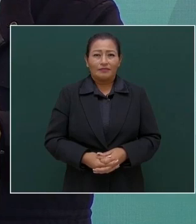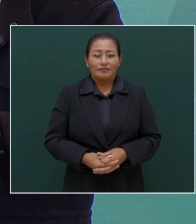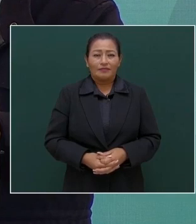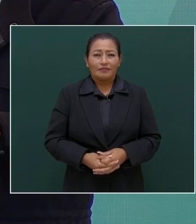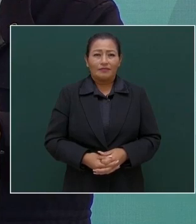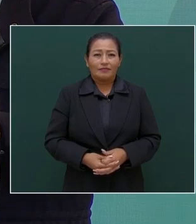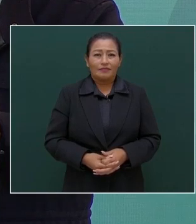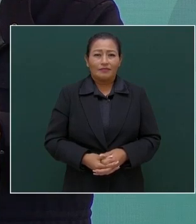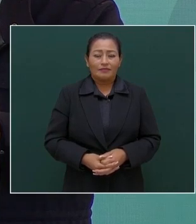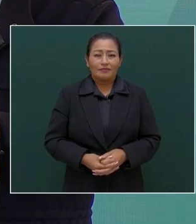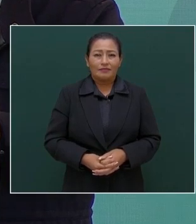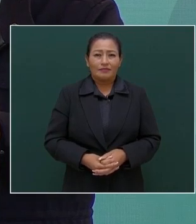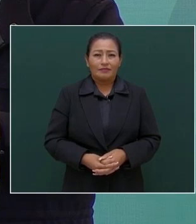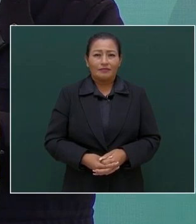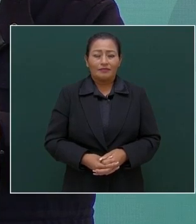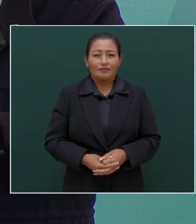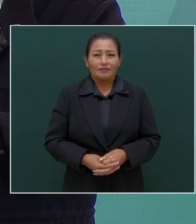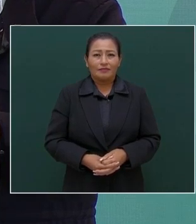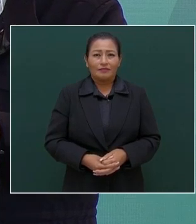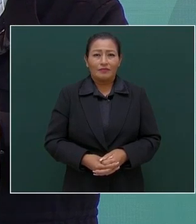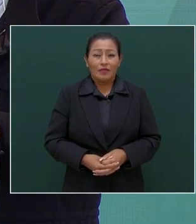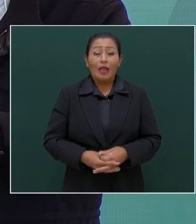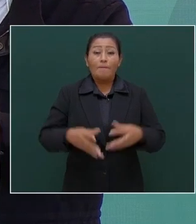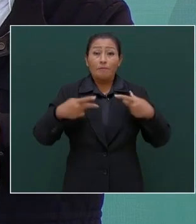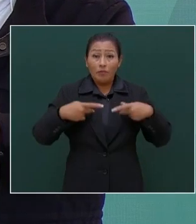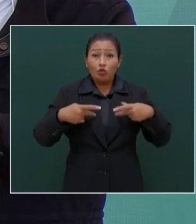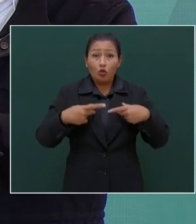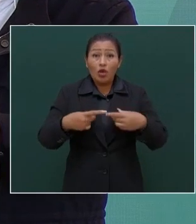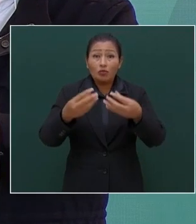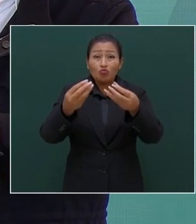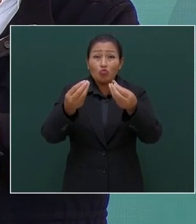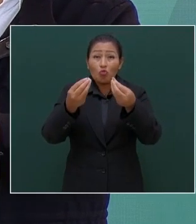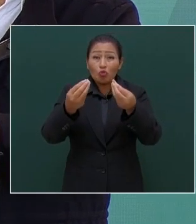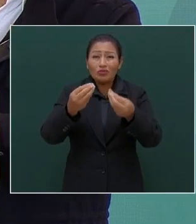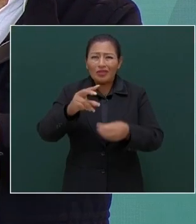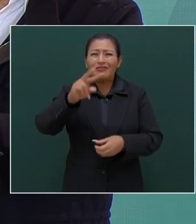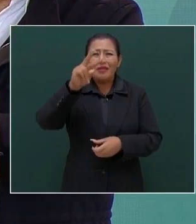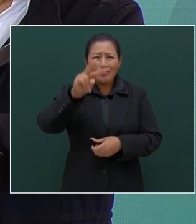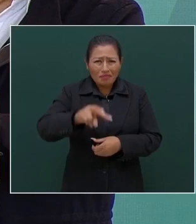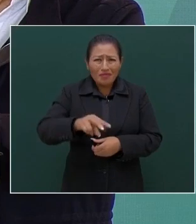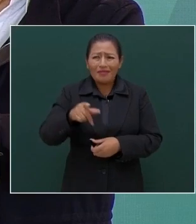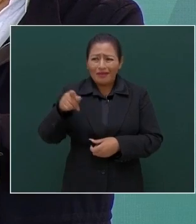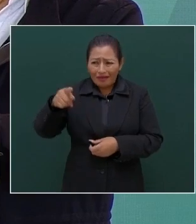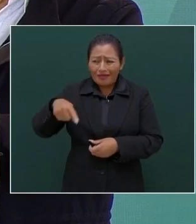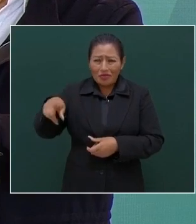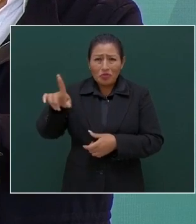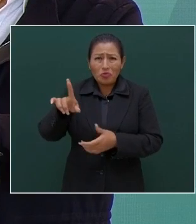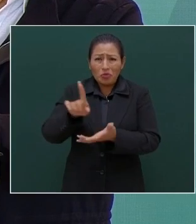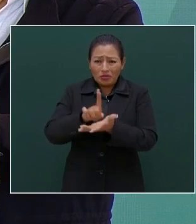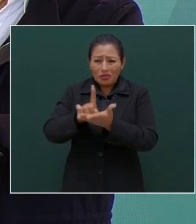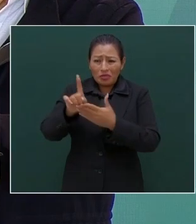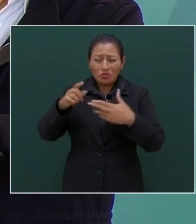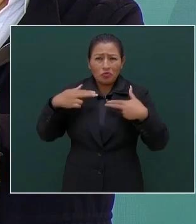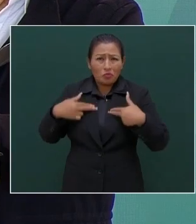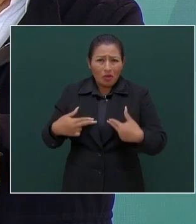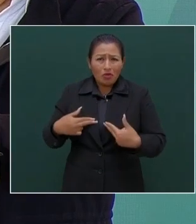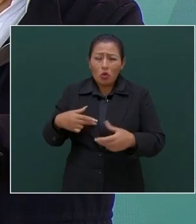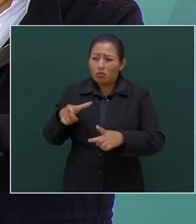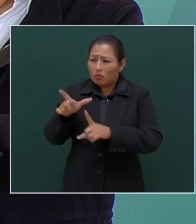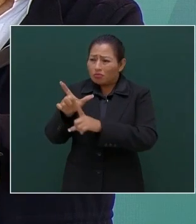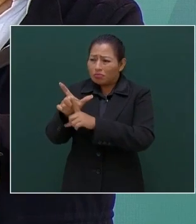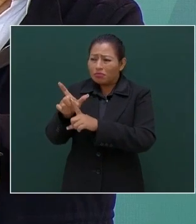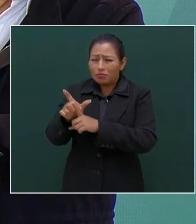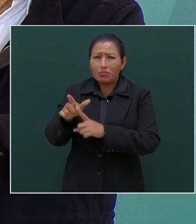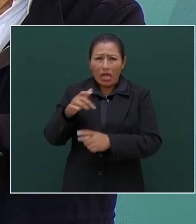que son auténticos defensores de derechos humanos, que